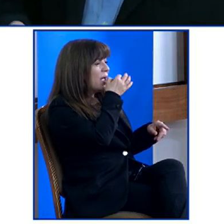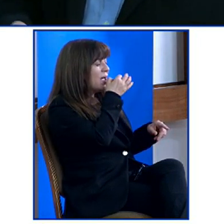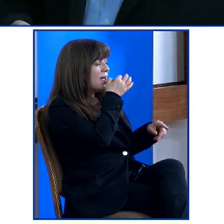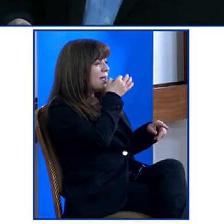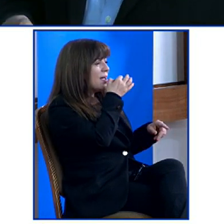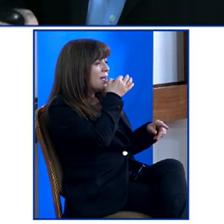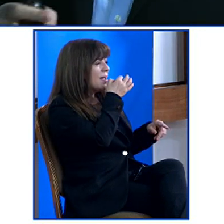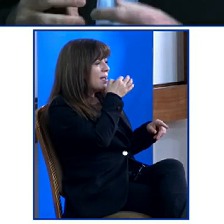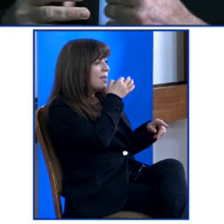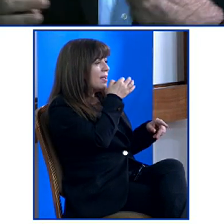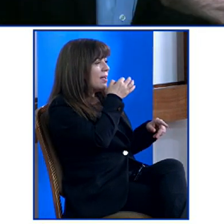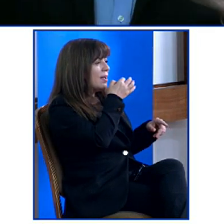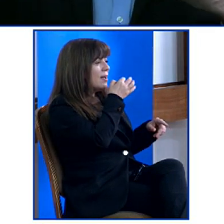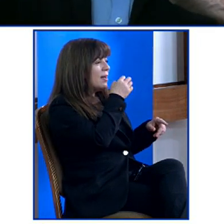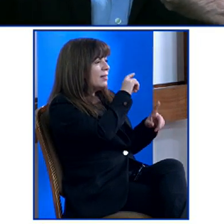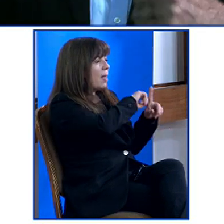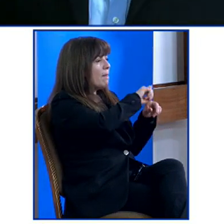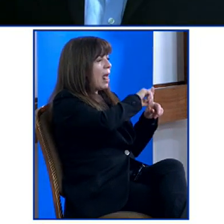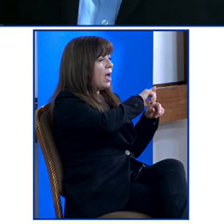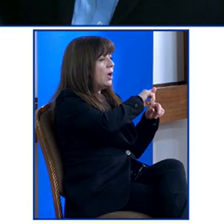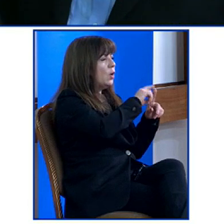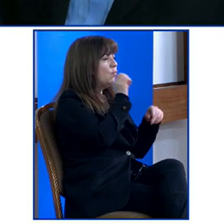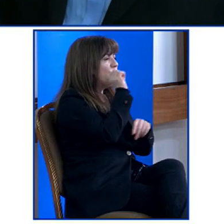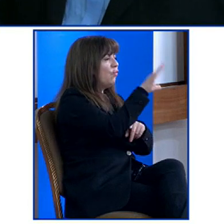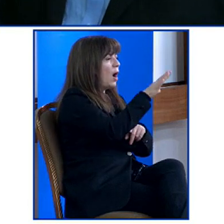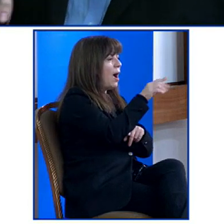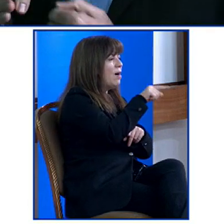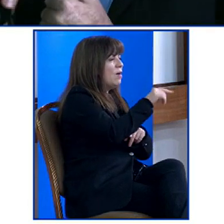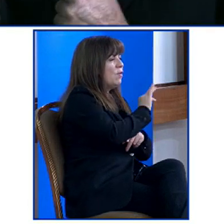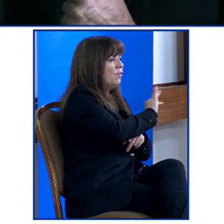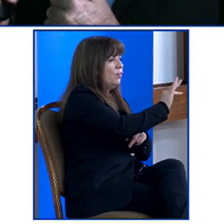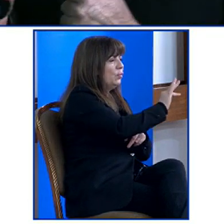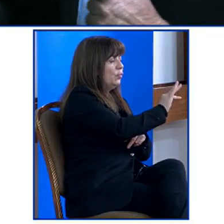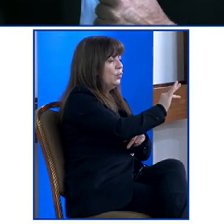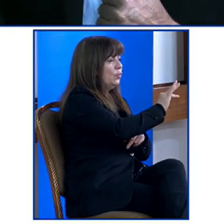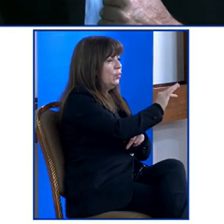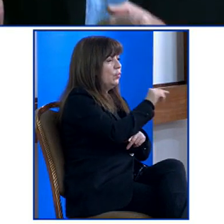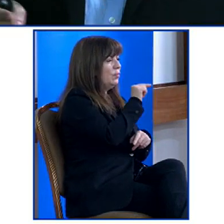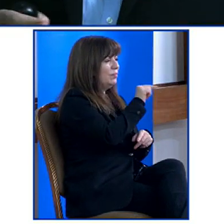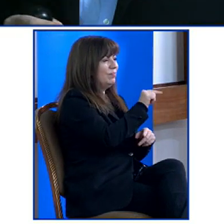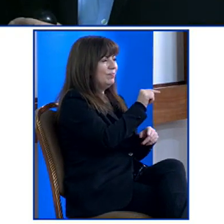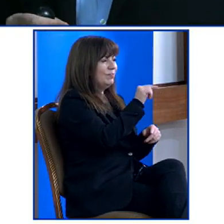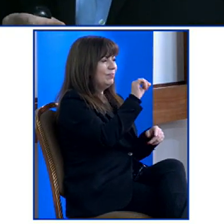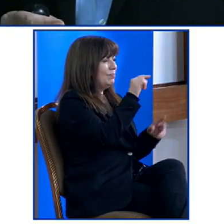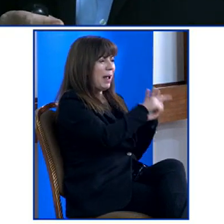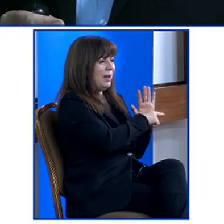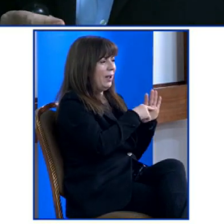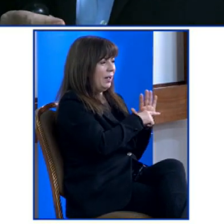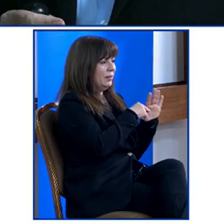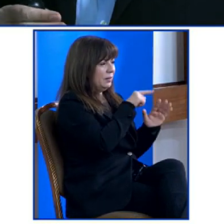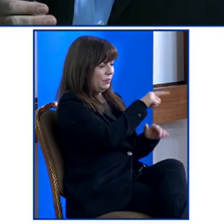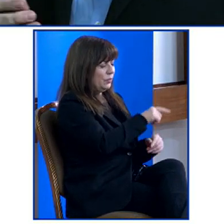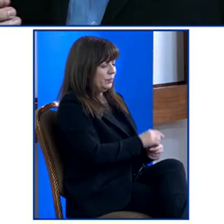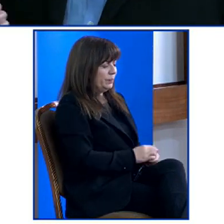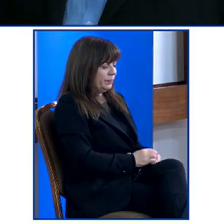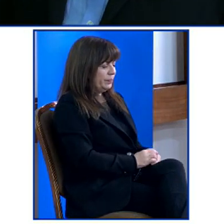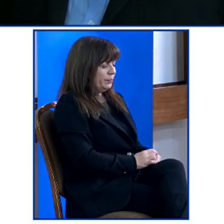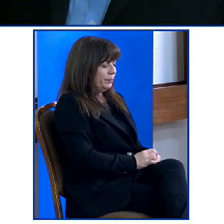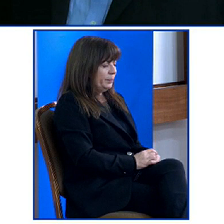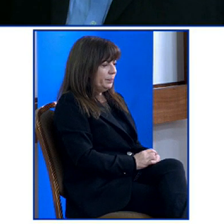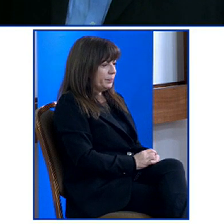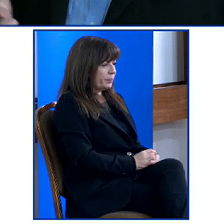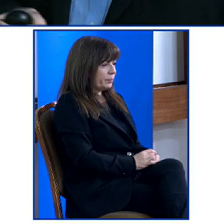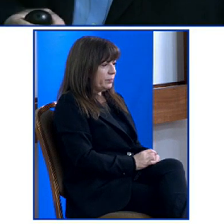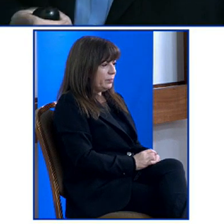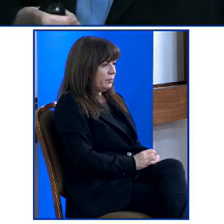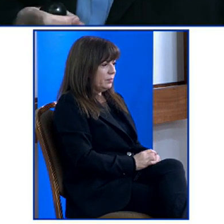las temperaturas proyectadas en el escenario menos favorable por el IPCC. Y